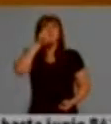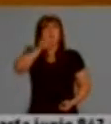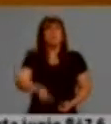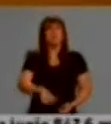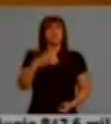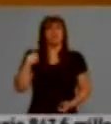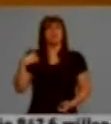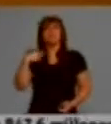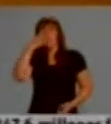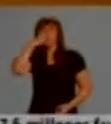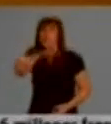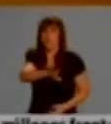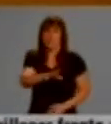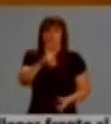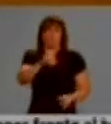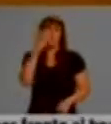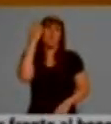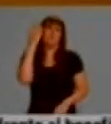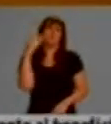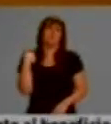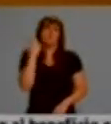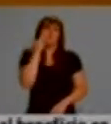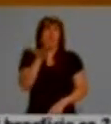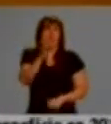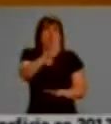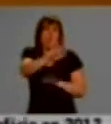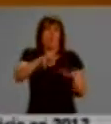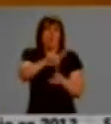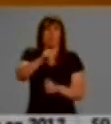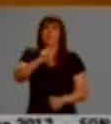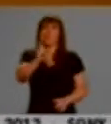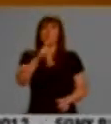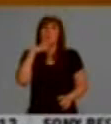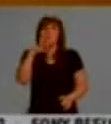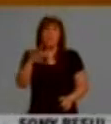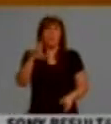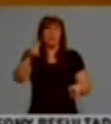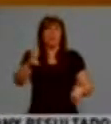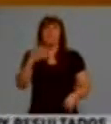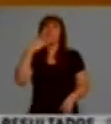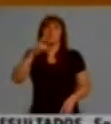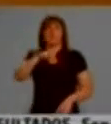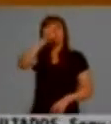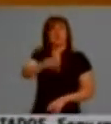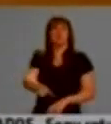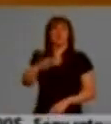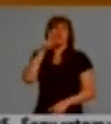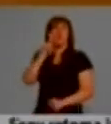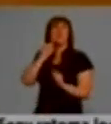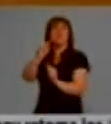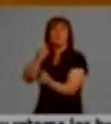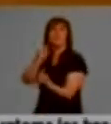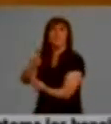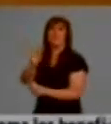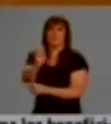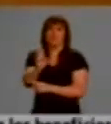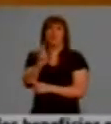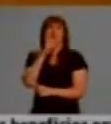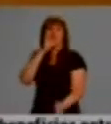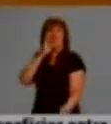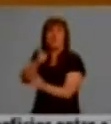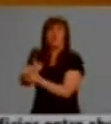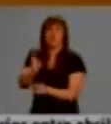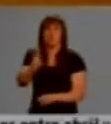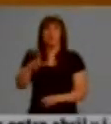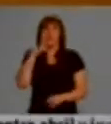corrupción. El descrédito para España lo provoca quien no la combate, quien no la combate por